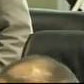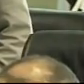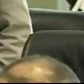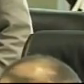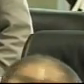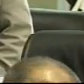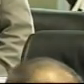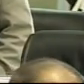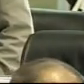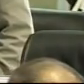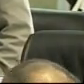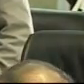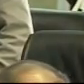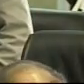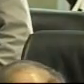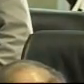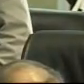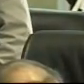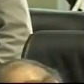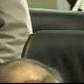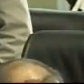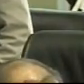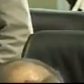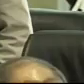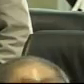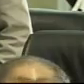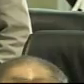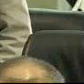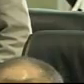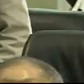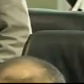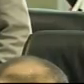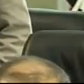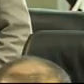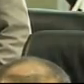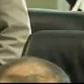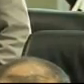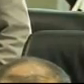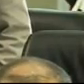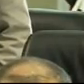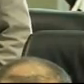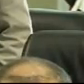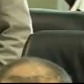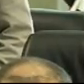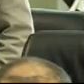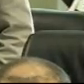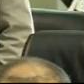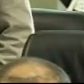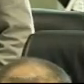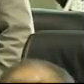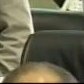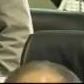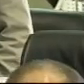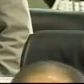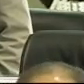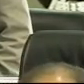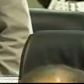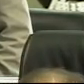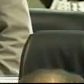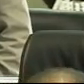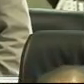si queremos instaurar una sociedad intercultural, deberíamos ser no solo bilingües en el